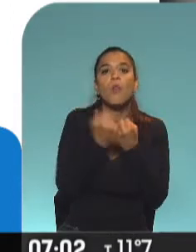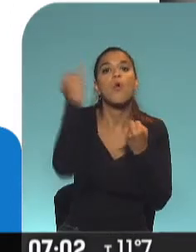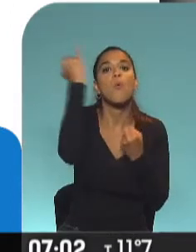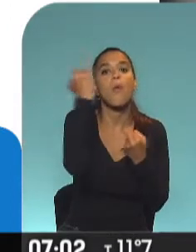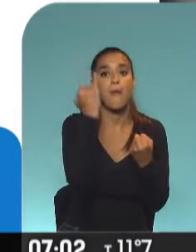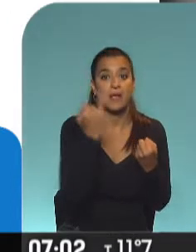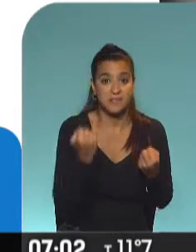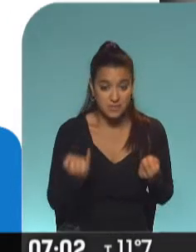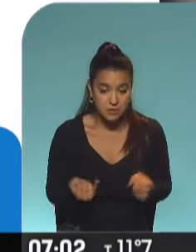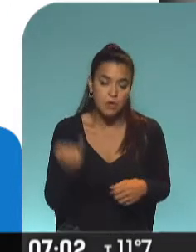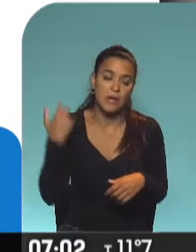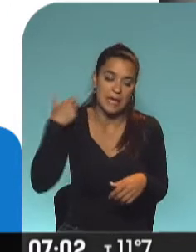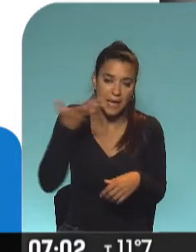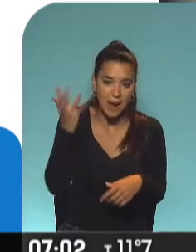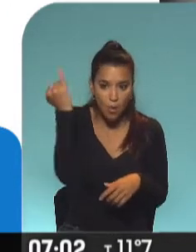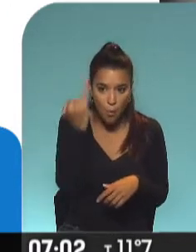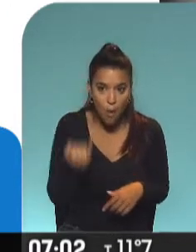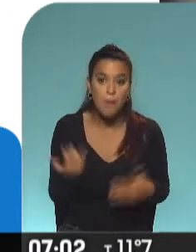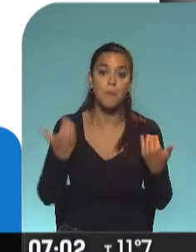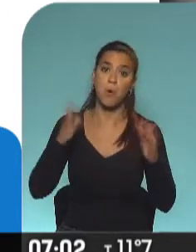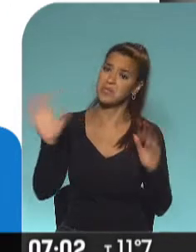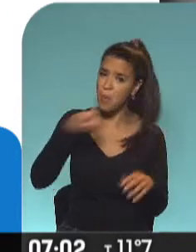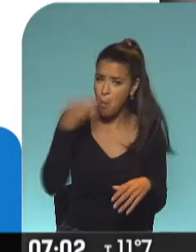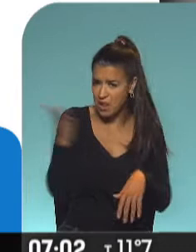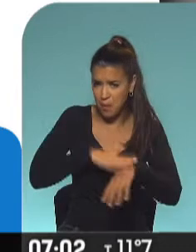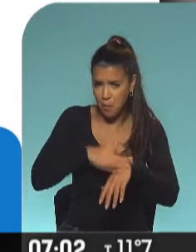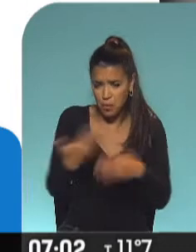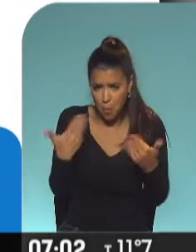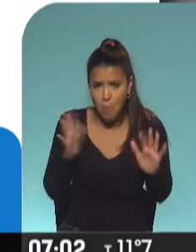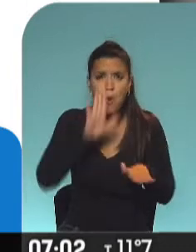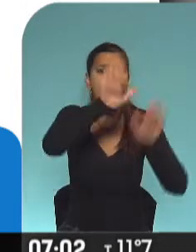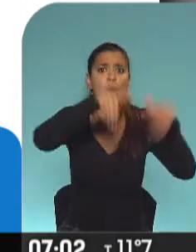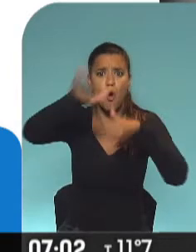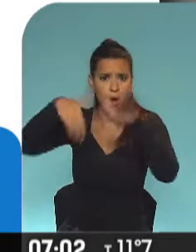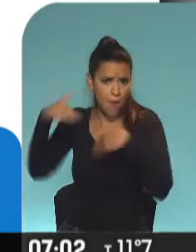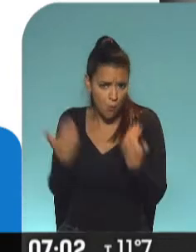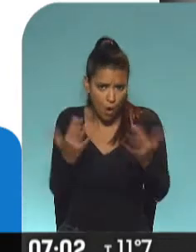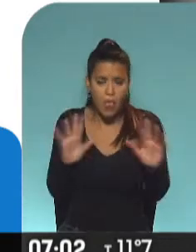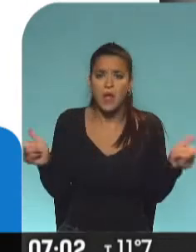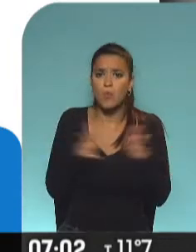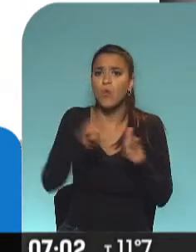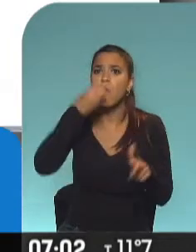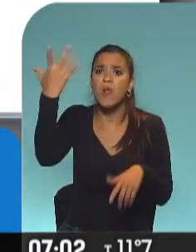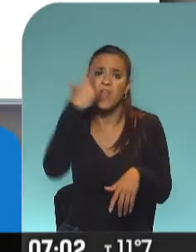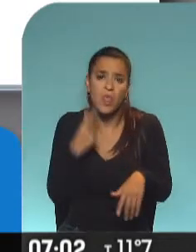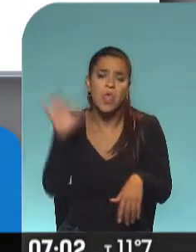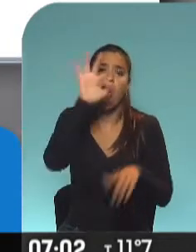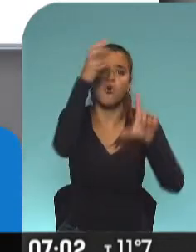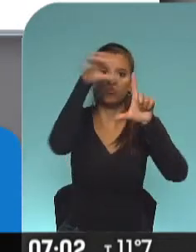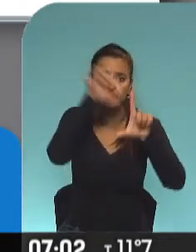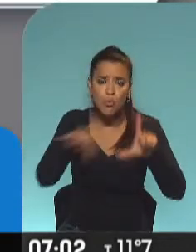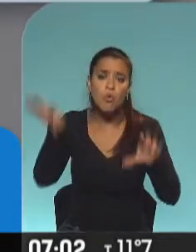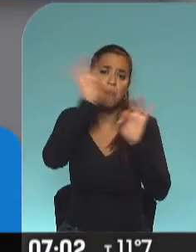por lo general los jueves. Puede reunirse en cualquier momento, puede convocarse y reunirse, hacerlo por Zoom, hacerlo por